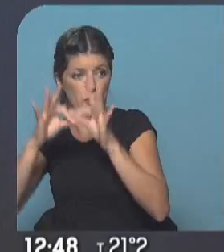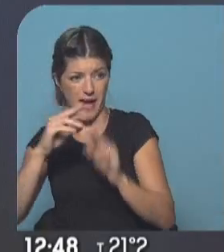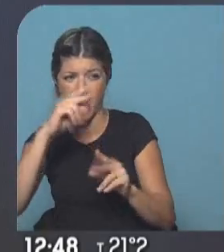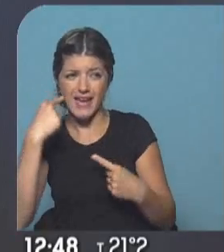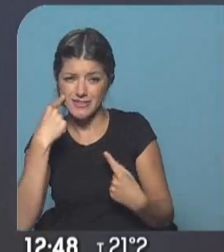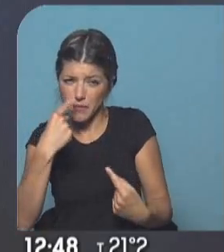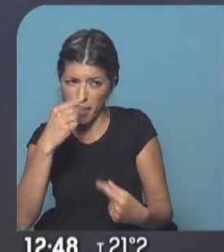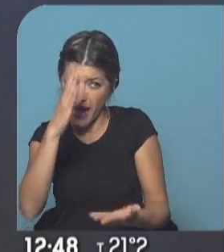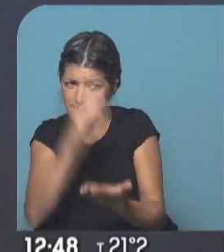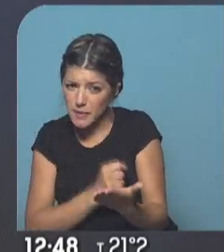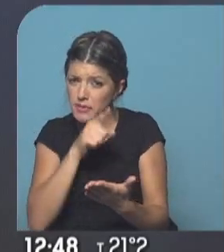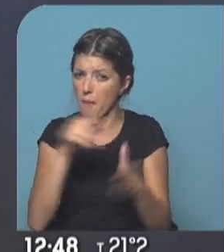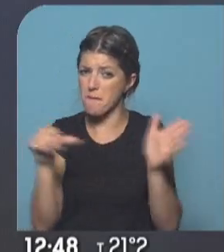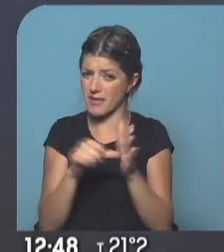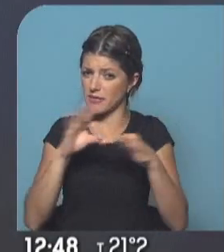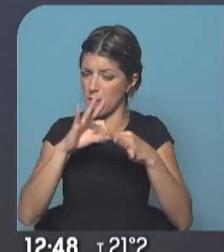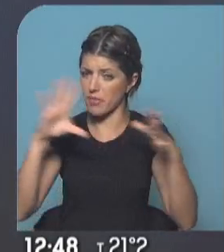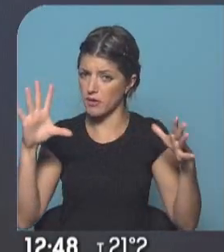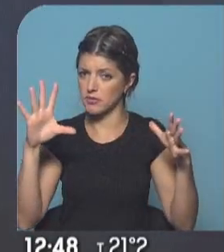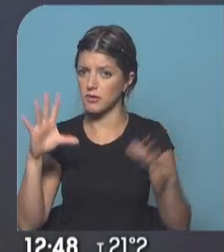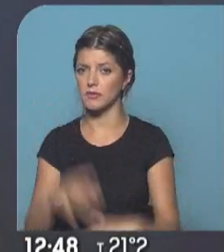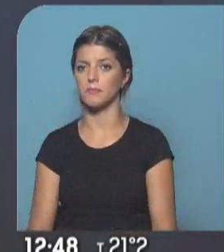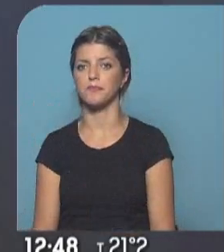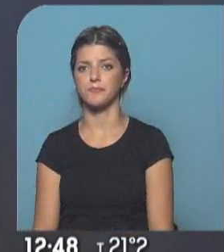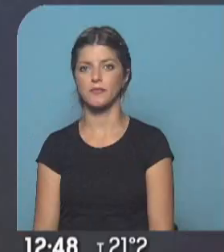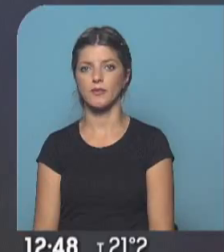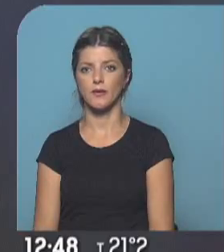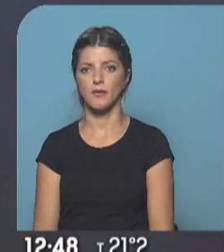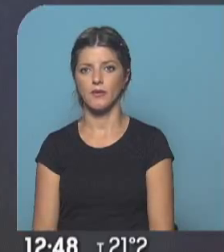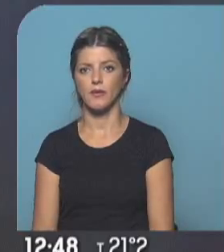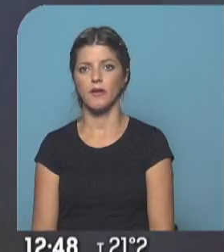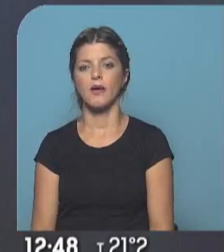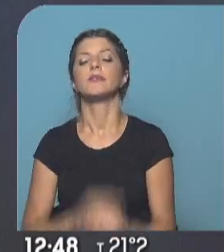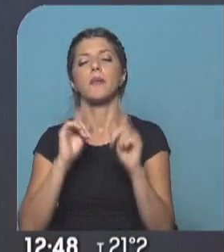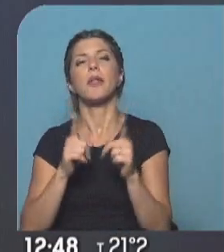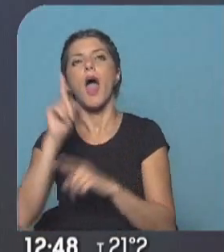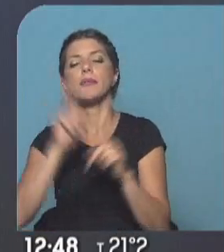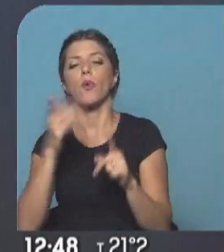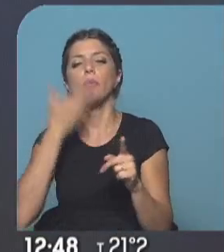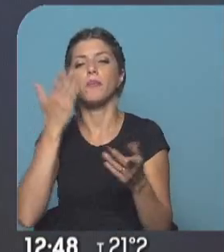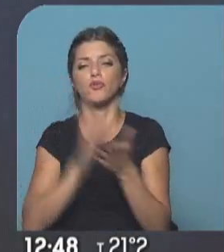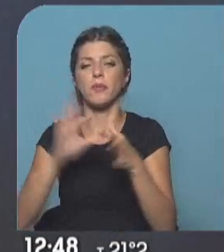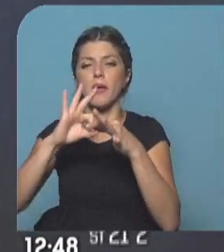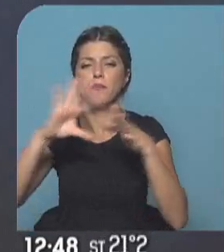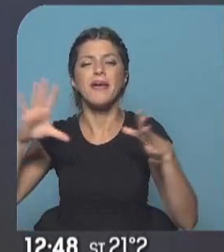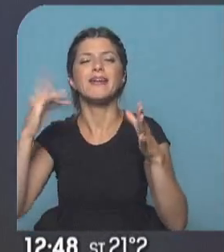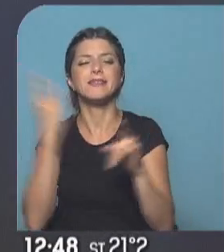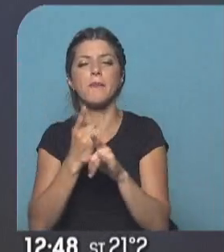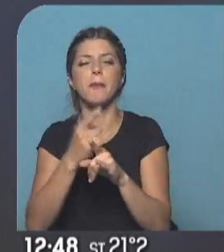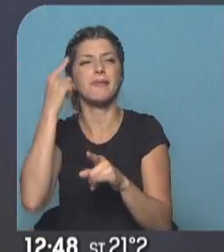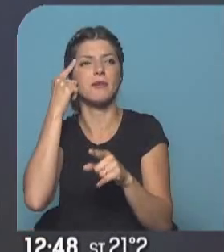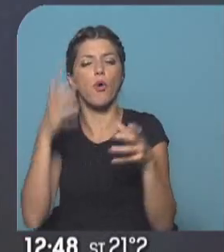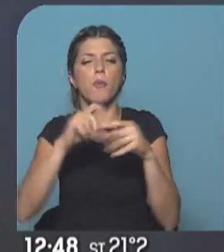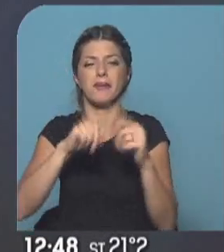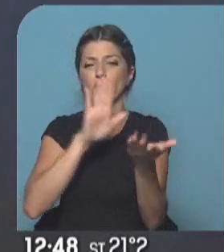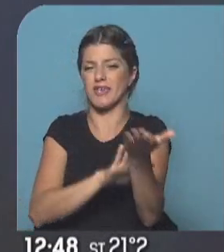mismo tiempo, las cuestiones que tienen que ver con las independencias suelen ser adjudicadas a los movimientos de izquierda y demás. En